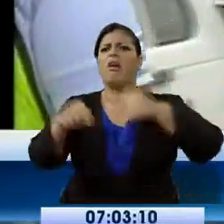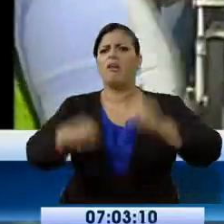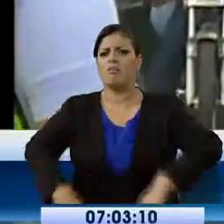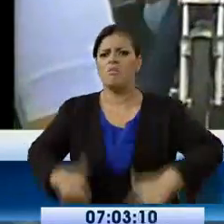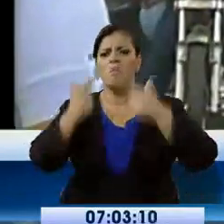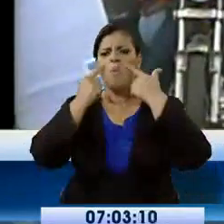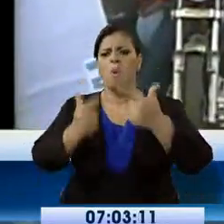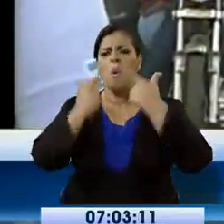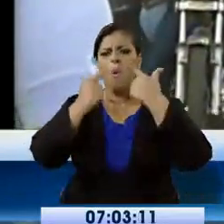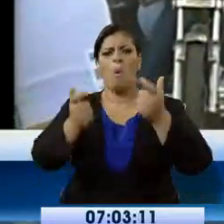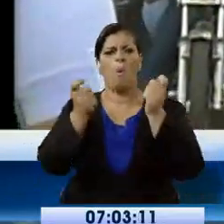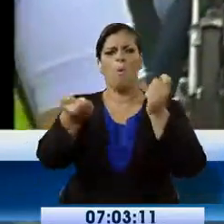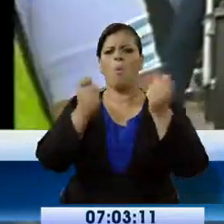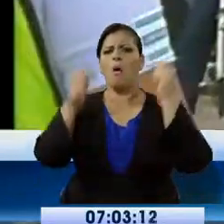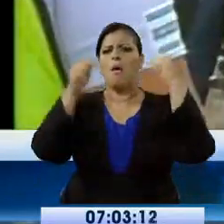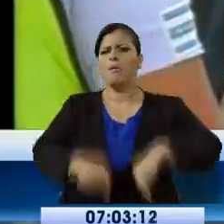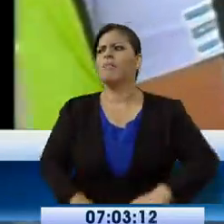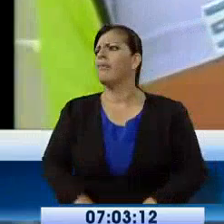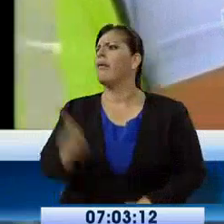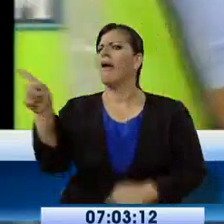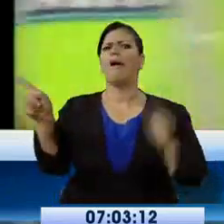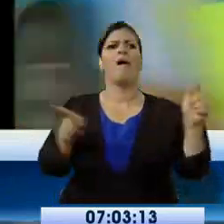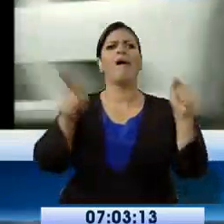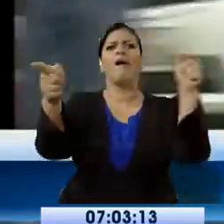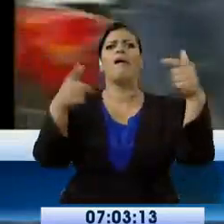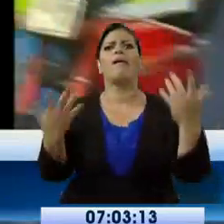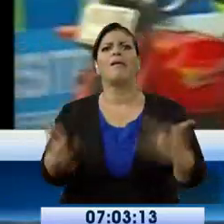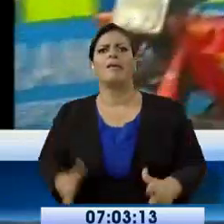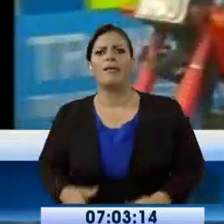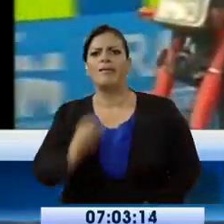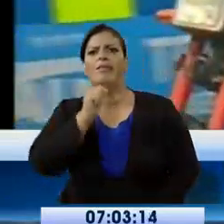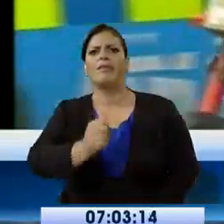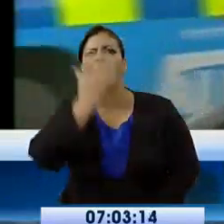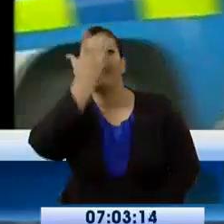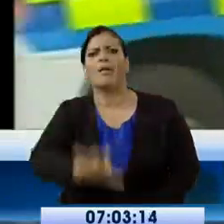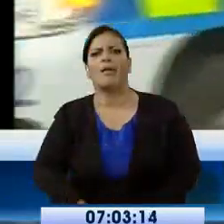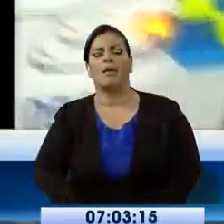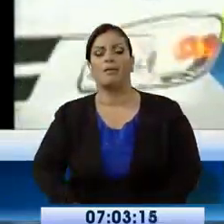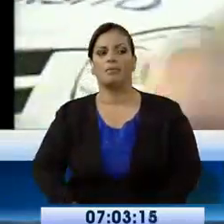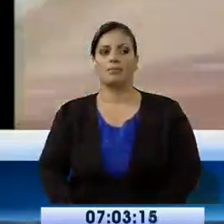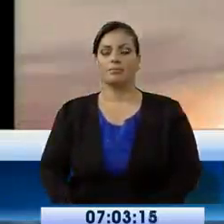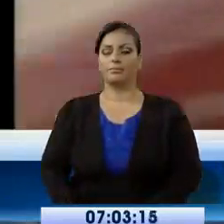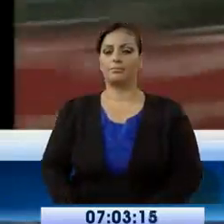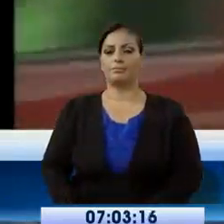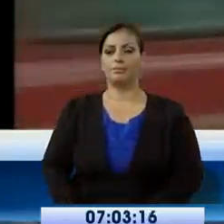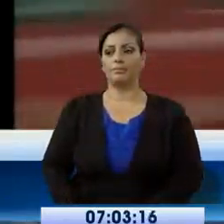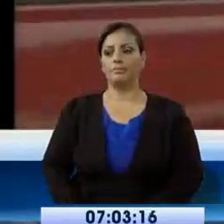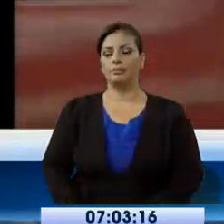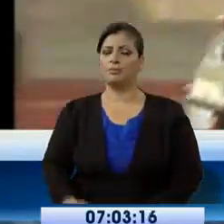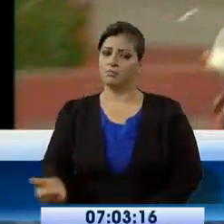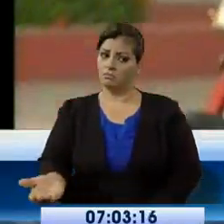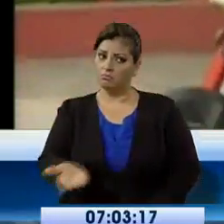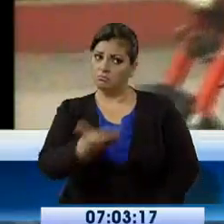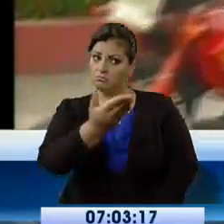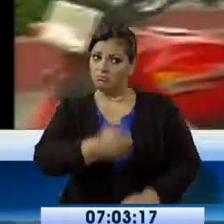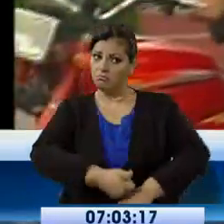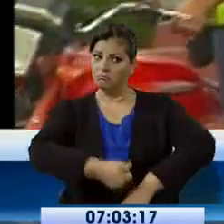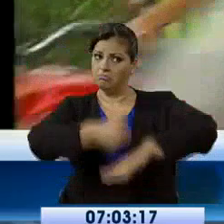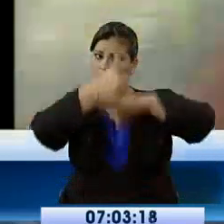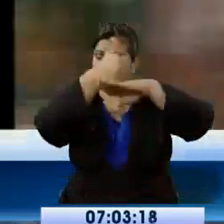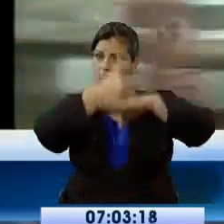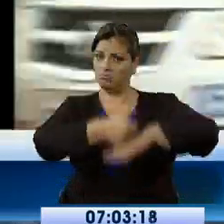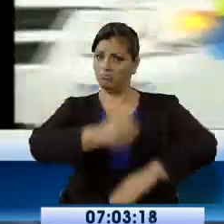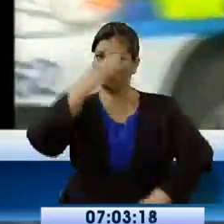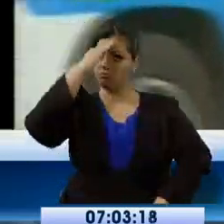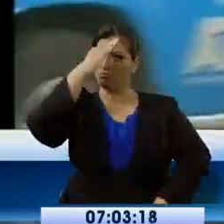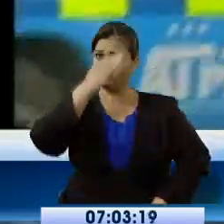el general Alama. Pásale el dato. Listo. Gracias. Bien, me dicen que de momento ya 23 motocicletas